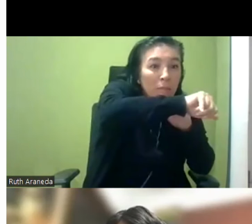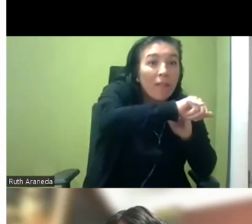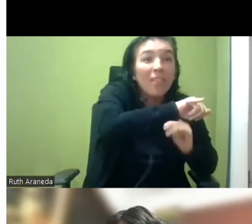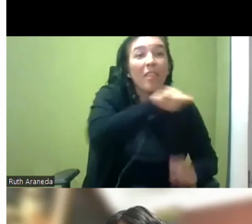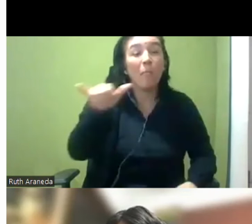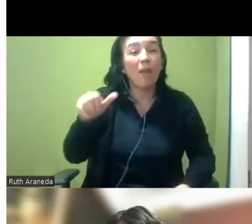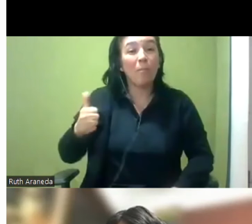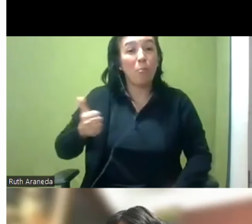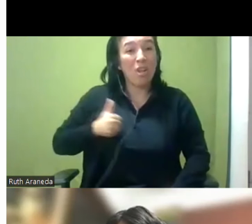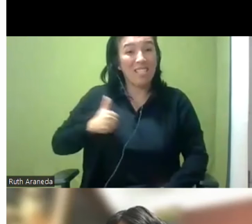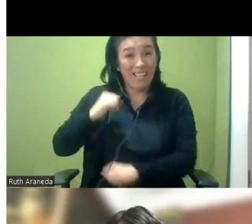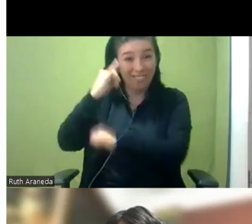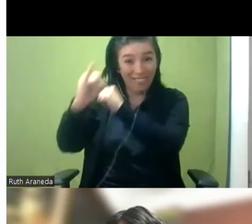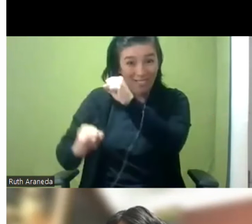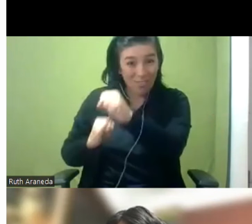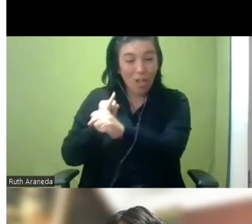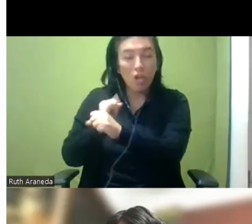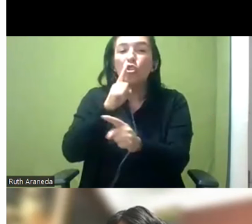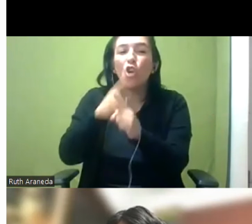pueda em,